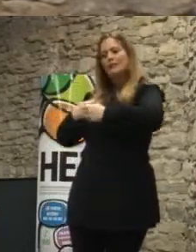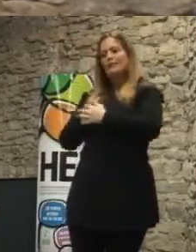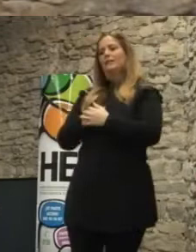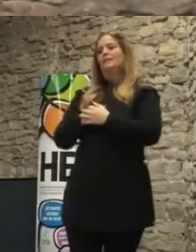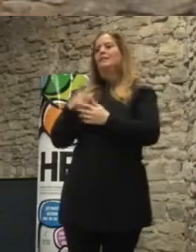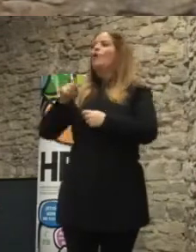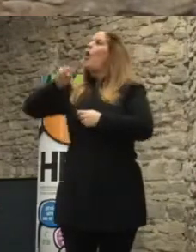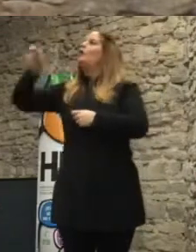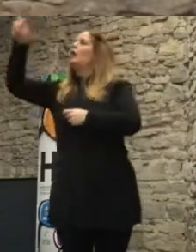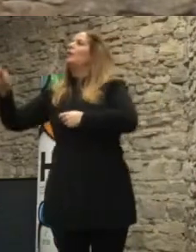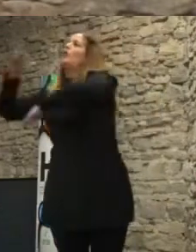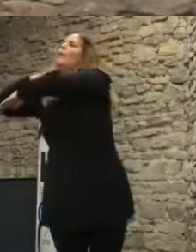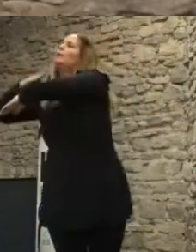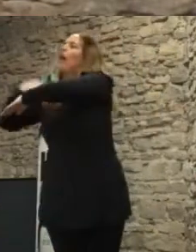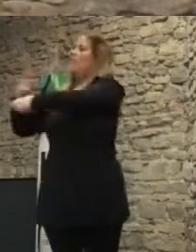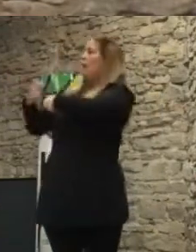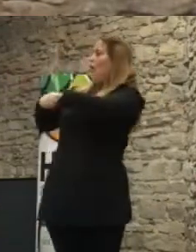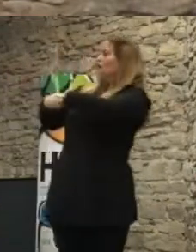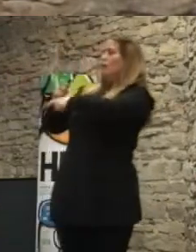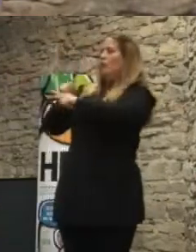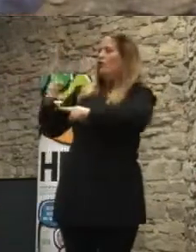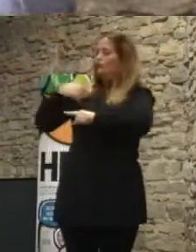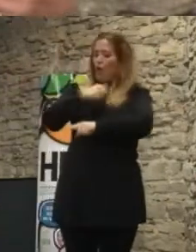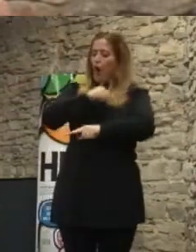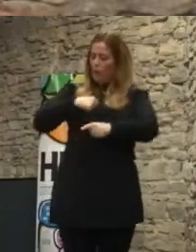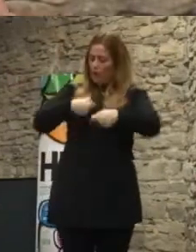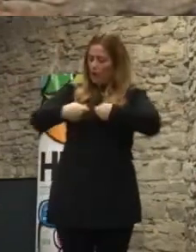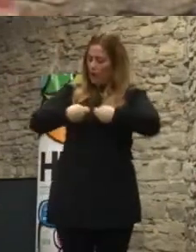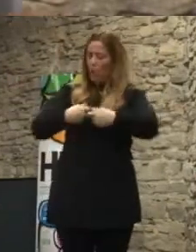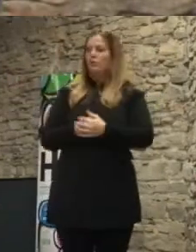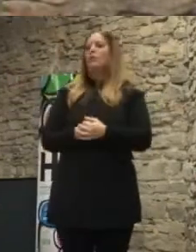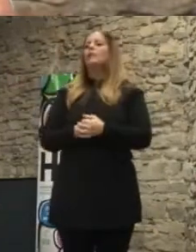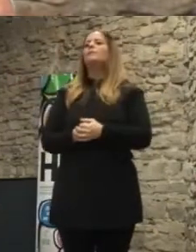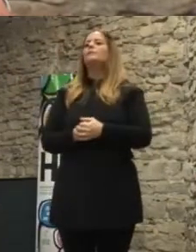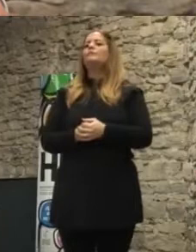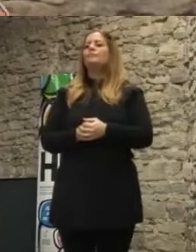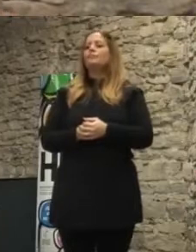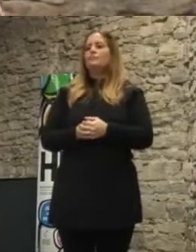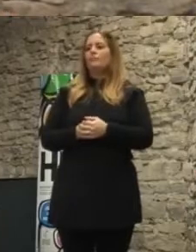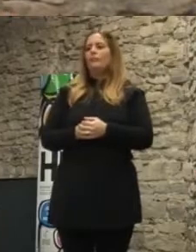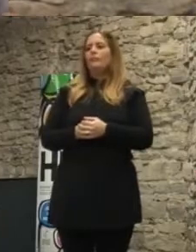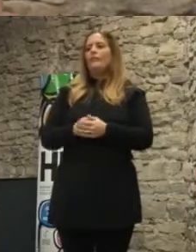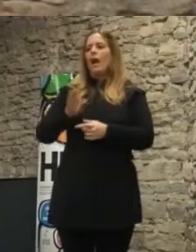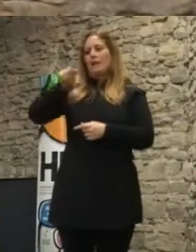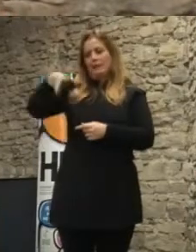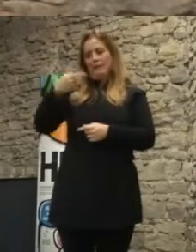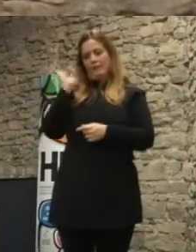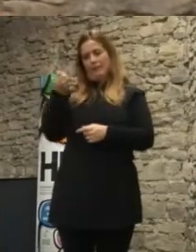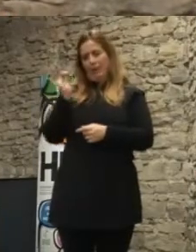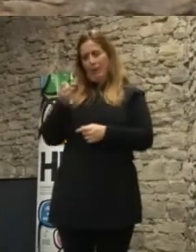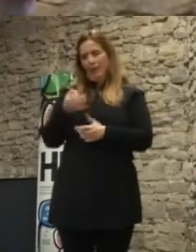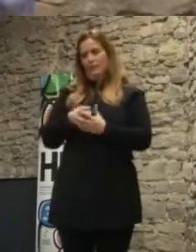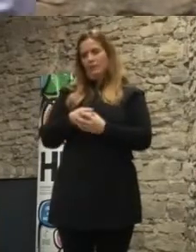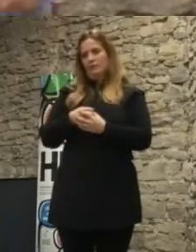el que te regule. Tenemos que encontrar las formas de autorregularnos. Ahora bien, también es cierto